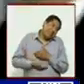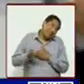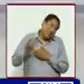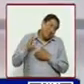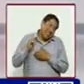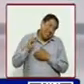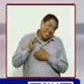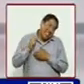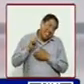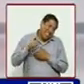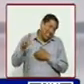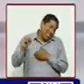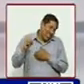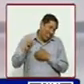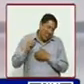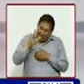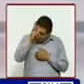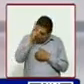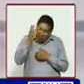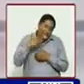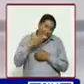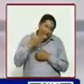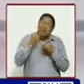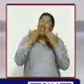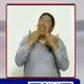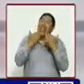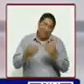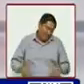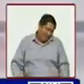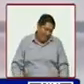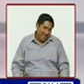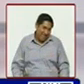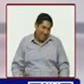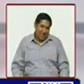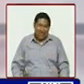Rubén Castillo ahí, una sacta. Gracias. Bien.